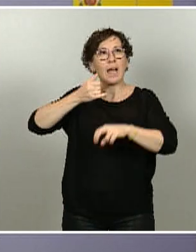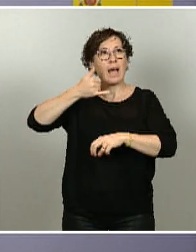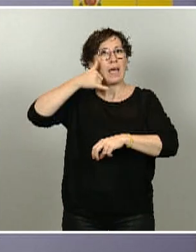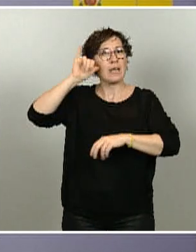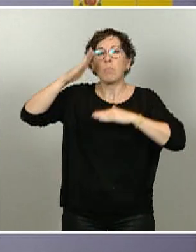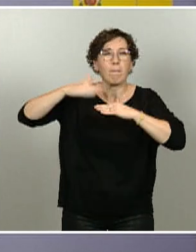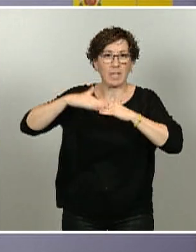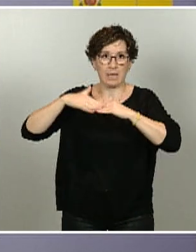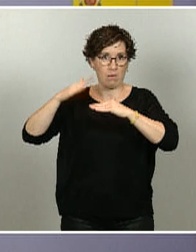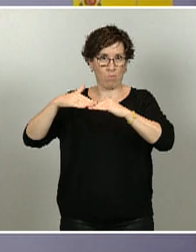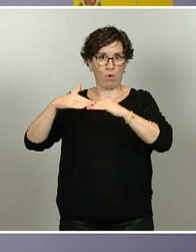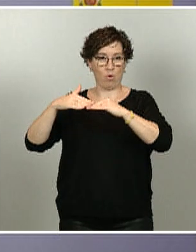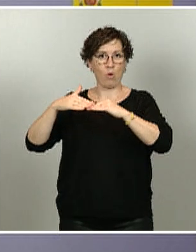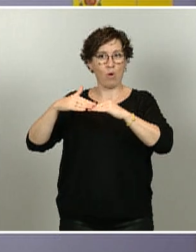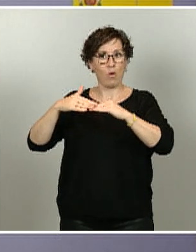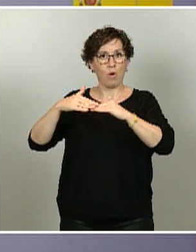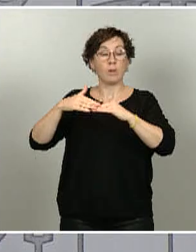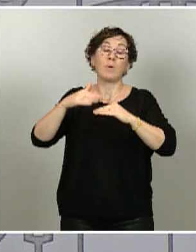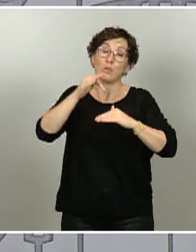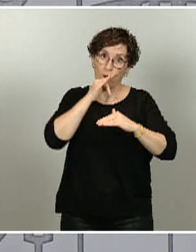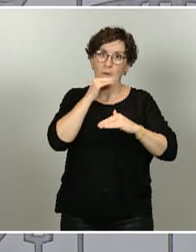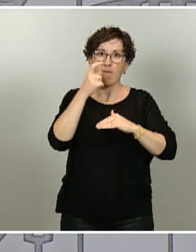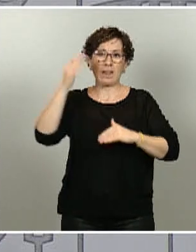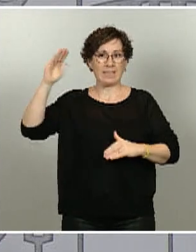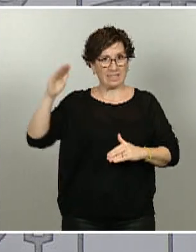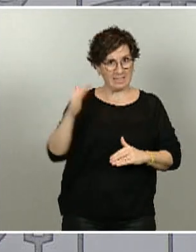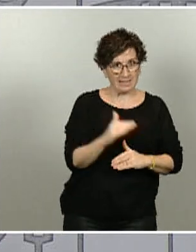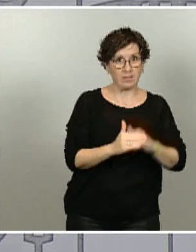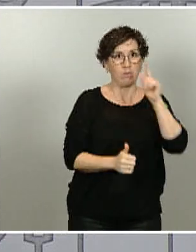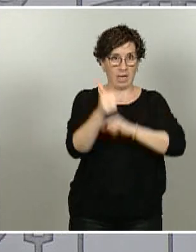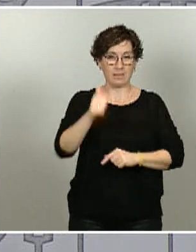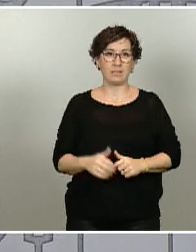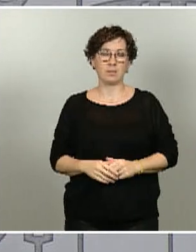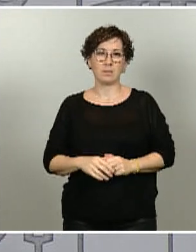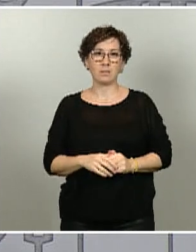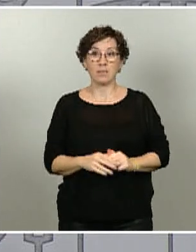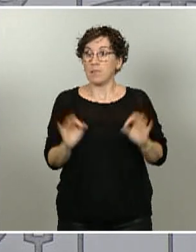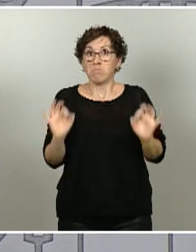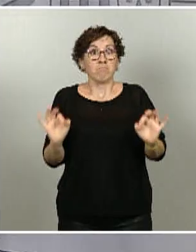mucho y todavía estamos en situación de tener que reducirlo. Yo creo que, sin más, podemos pasar a las preguntas.